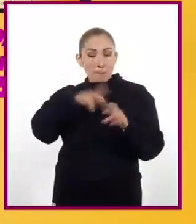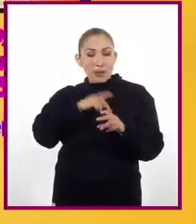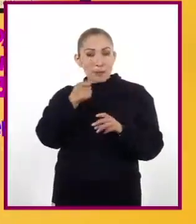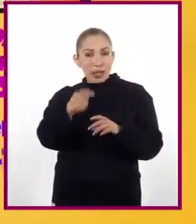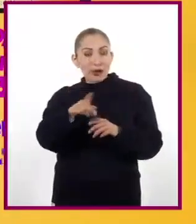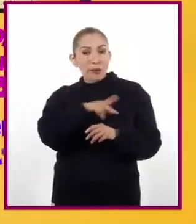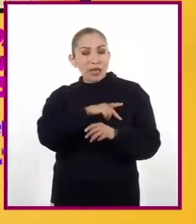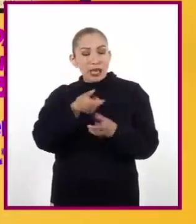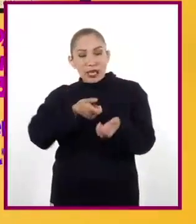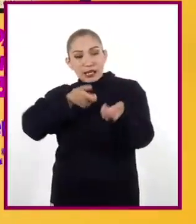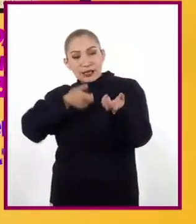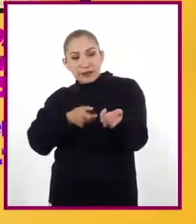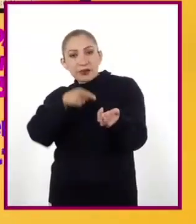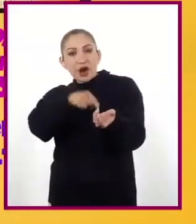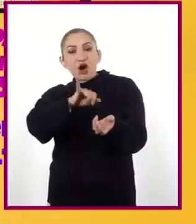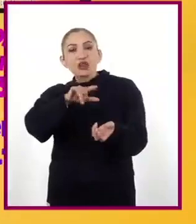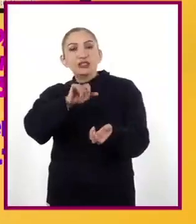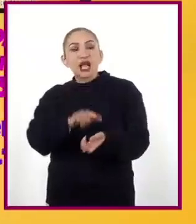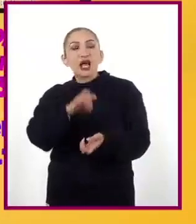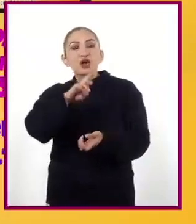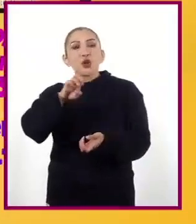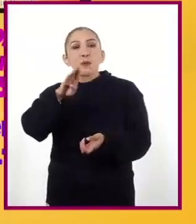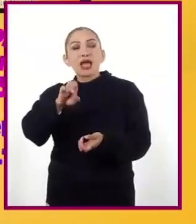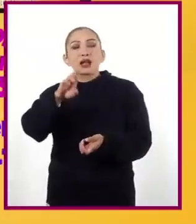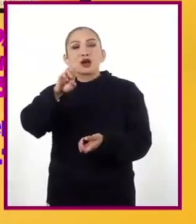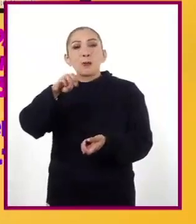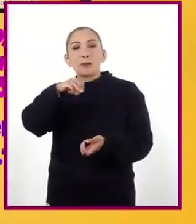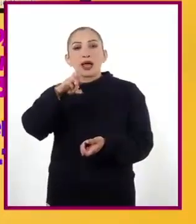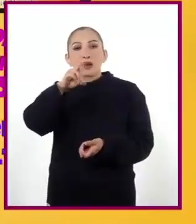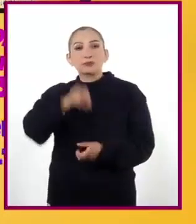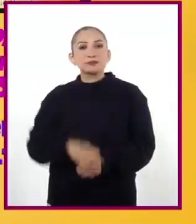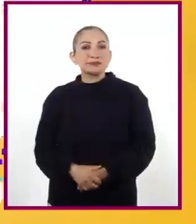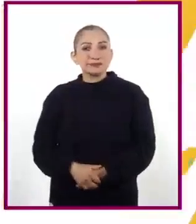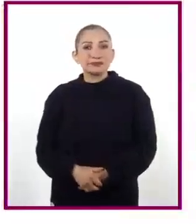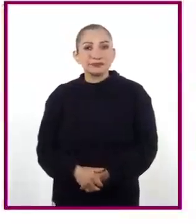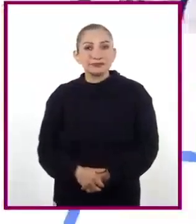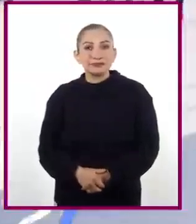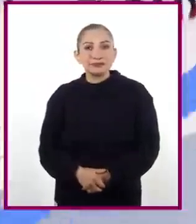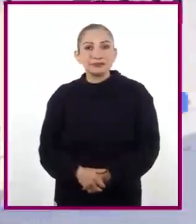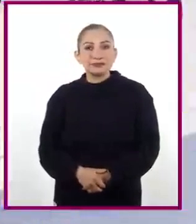Perro y Mi Rifle, de José Rubén Romero.